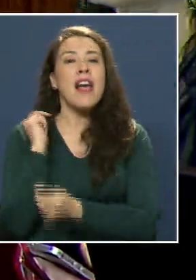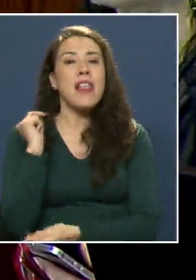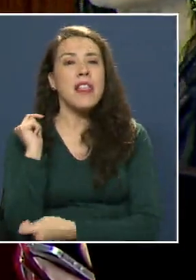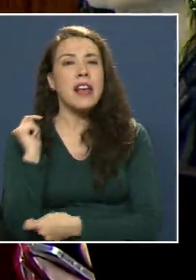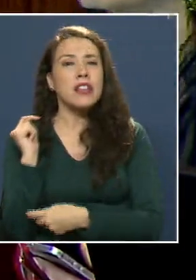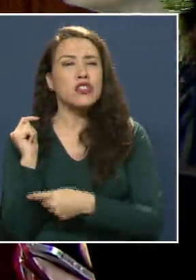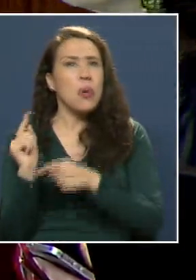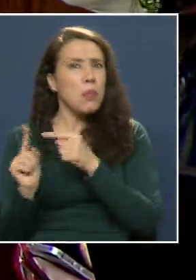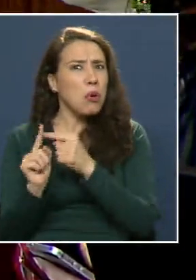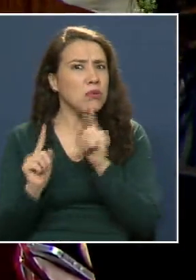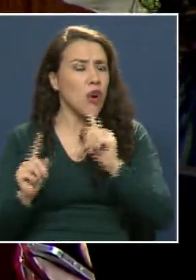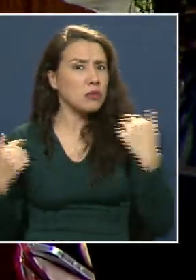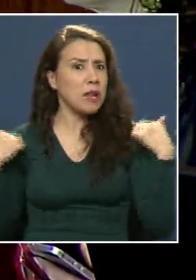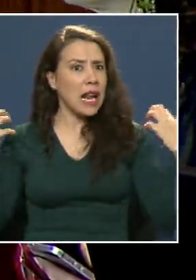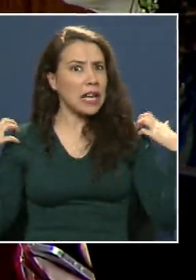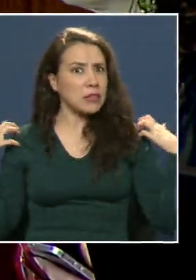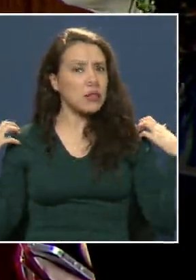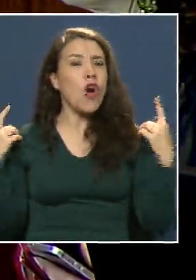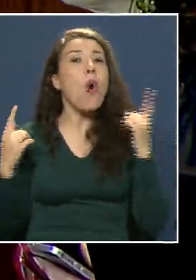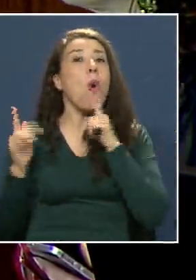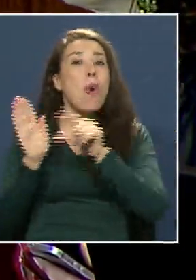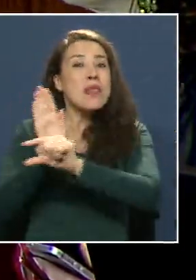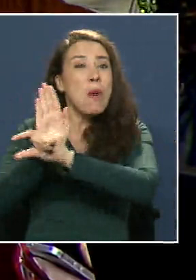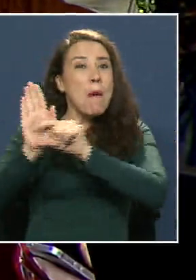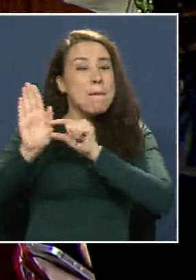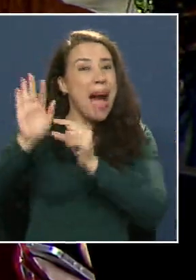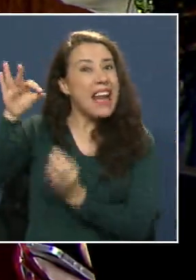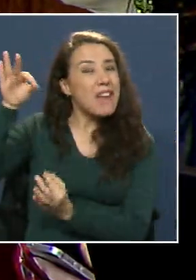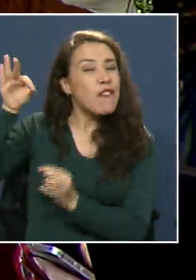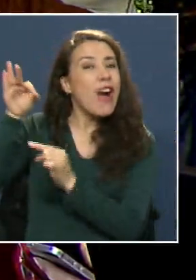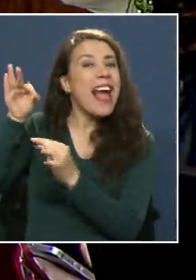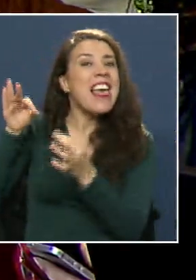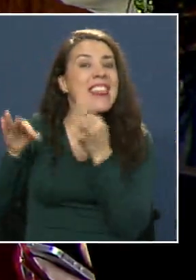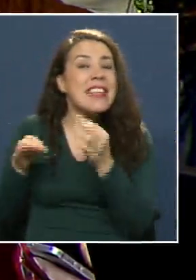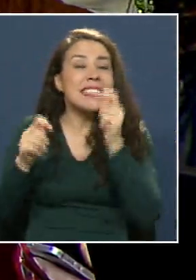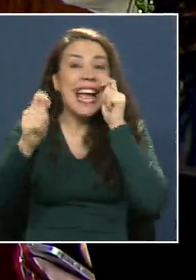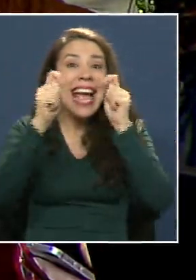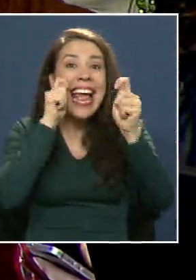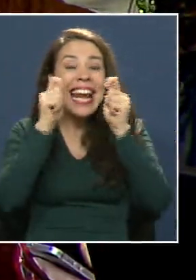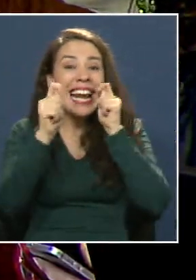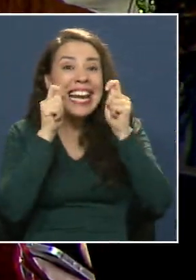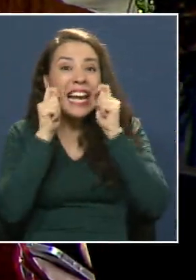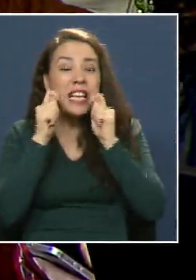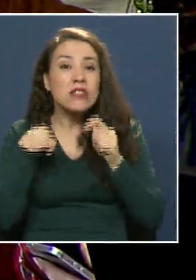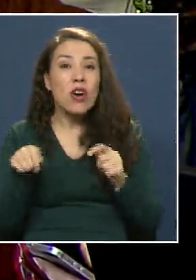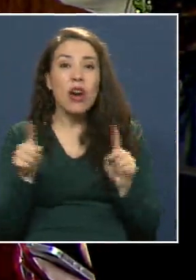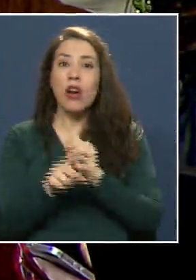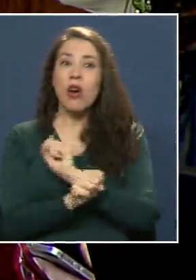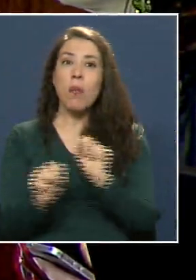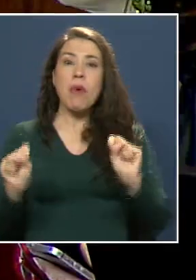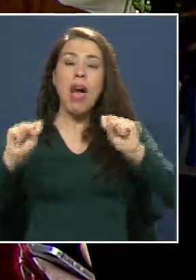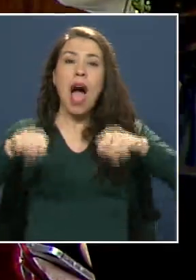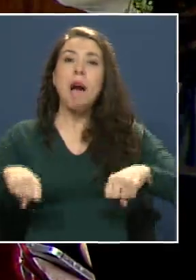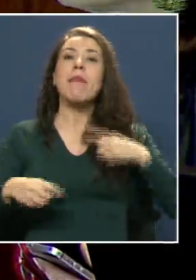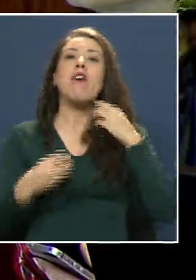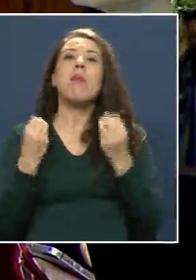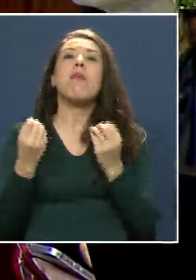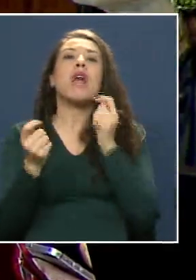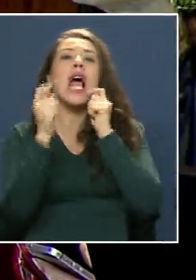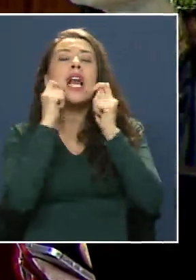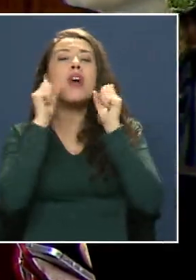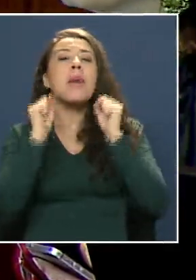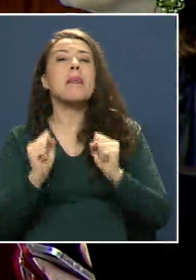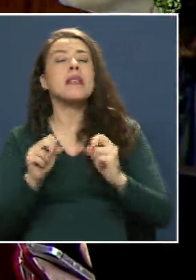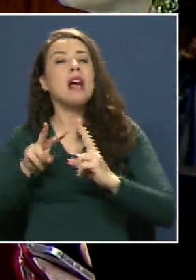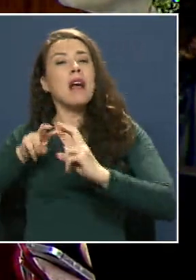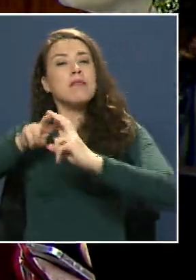es mi responsabilidad. ¿Pero qué dice el último párrafo? Dice que el riesgo que hay, que esto no se puede aprobar, porque existe el riesgo que se